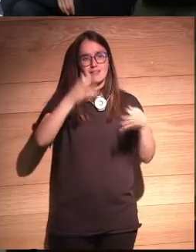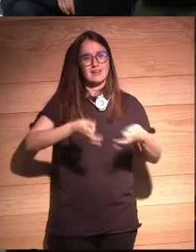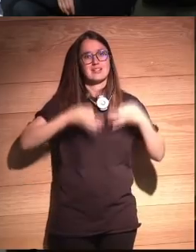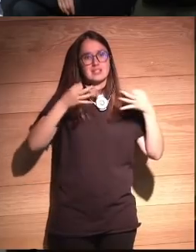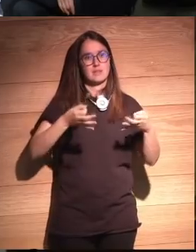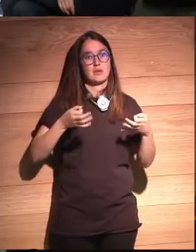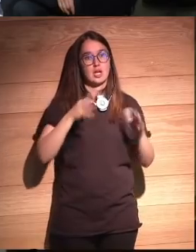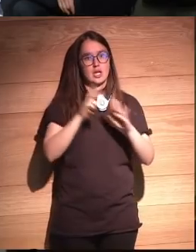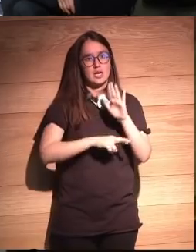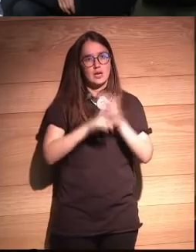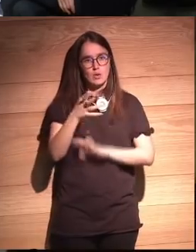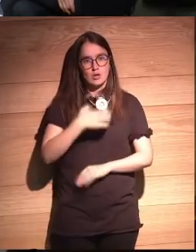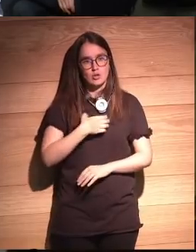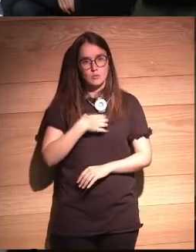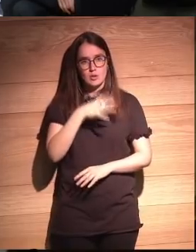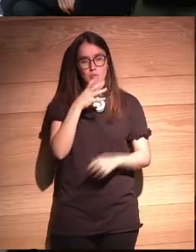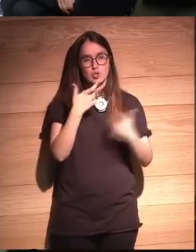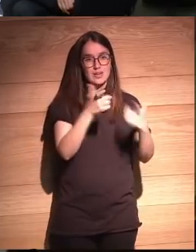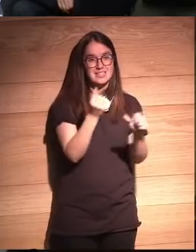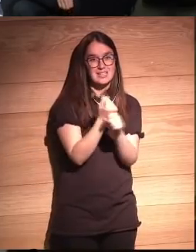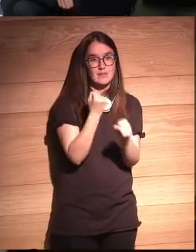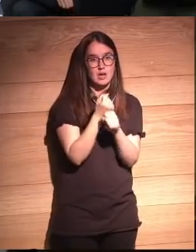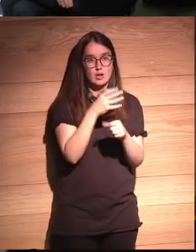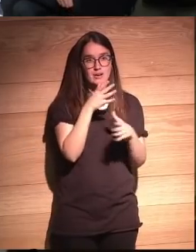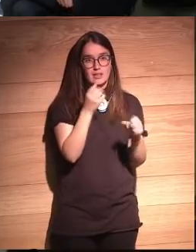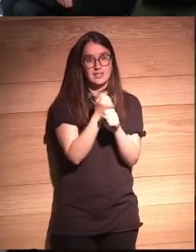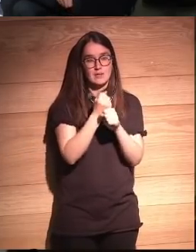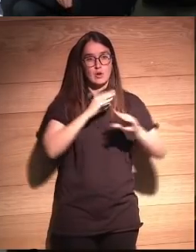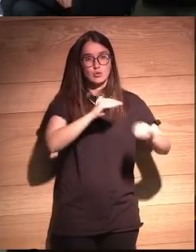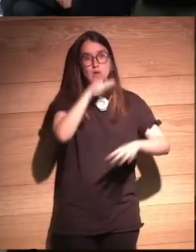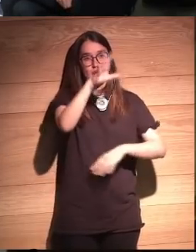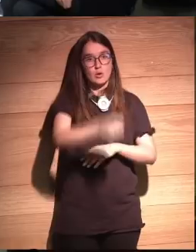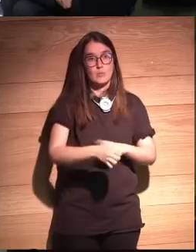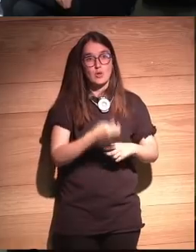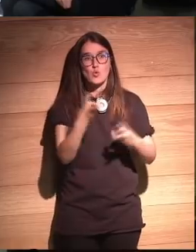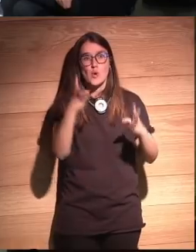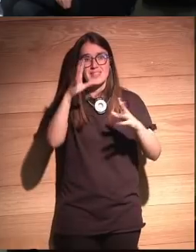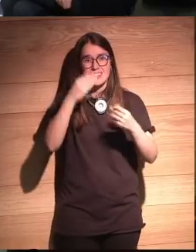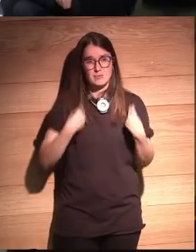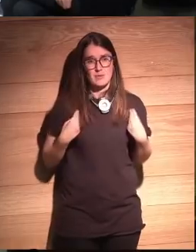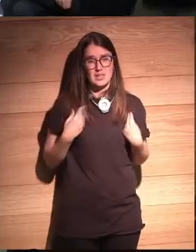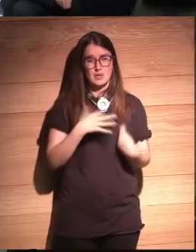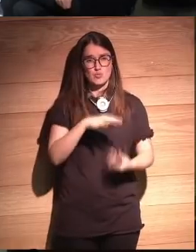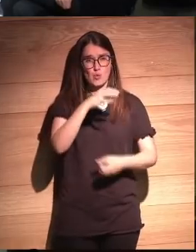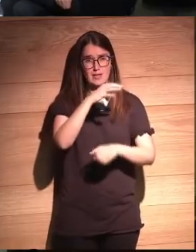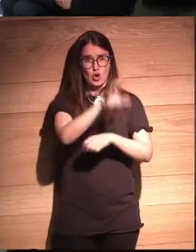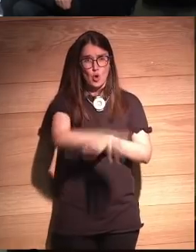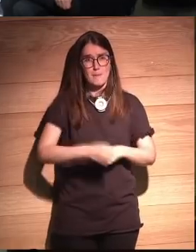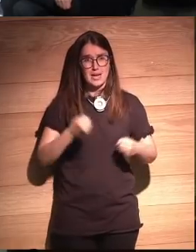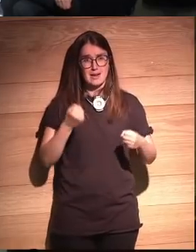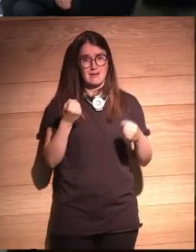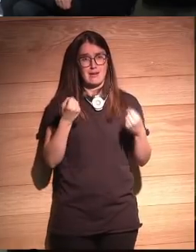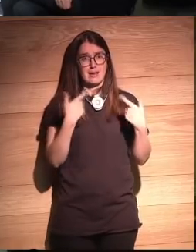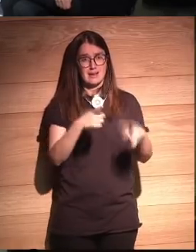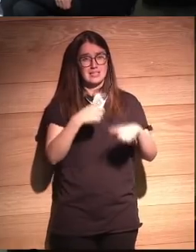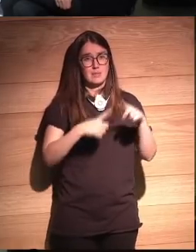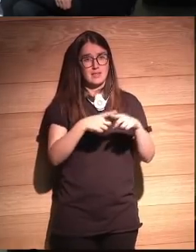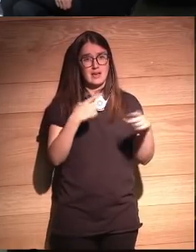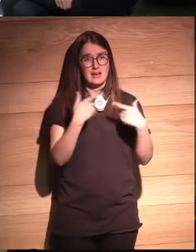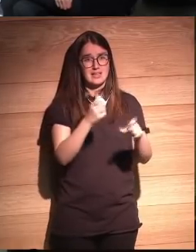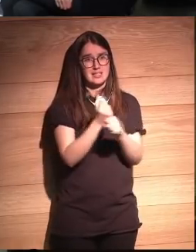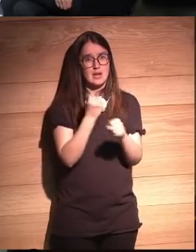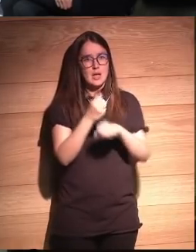que no se puede regular porque son clase trabajadora que fruto de su trabajo ha comprado. ¿Cuántas viviendas puede comprar la clase trabajadora, clase media, o sea, una